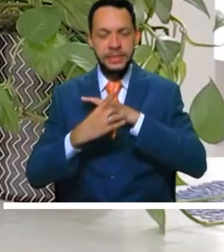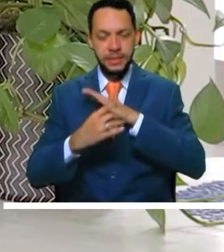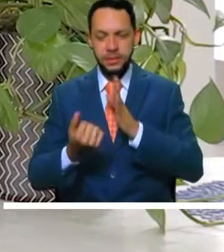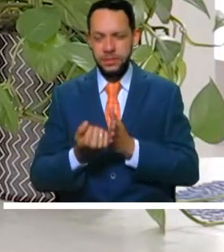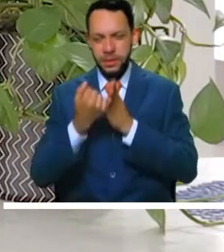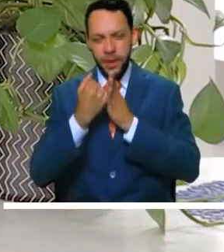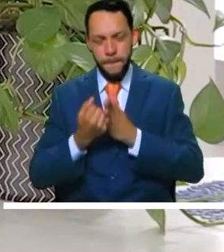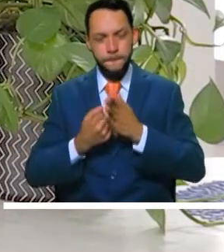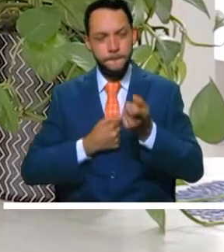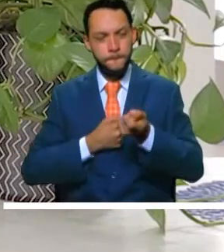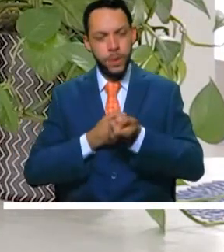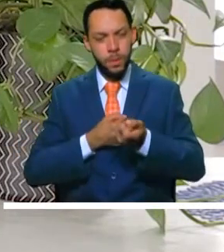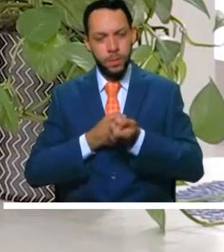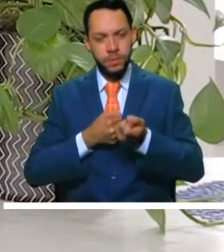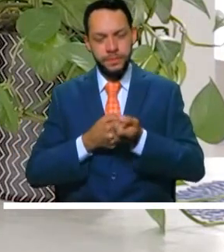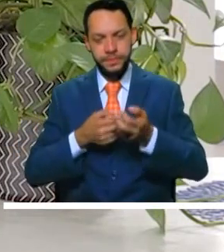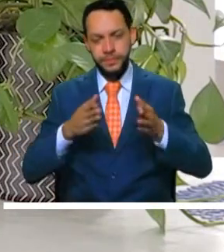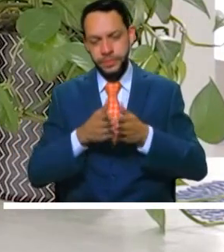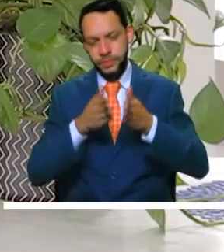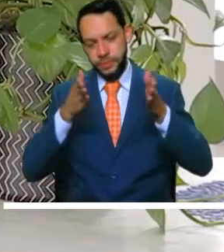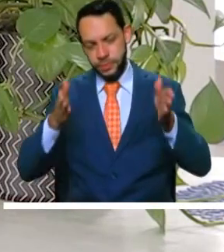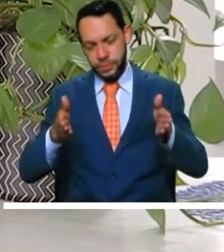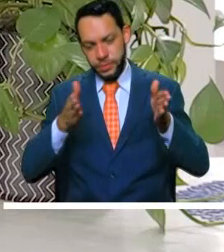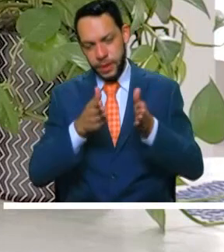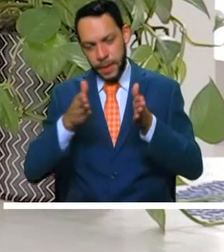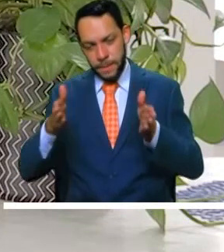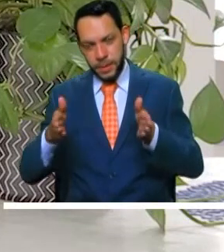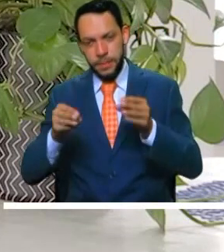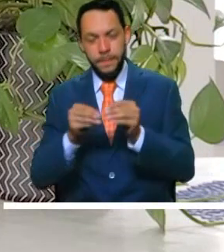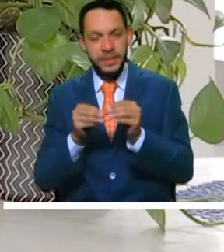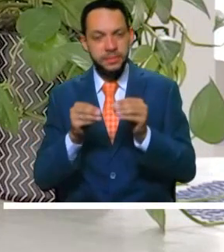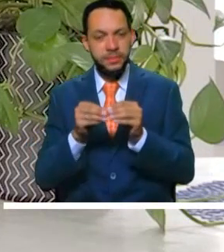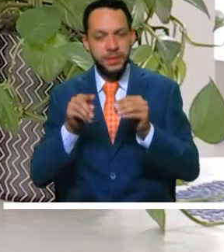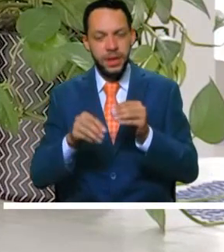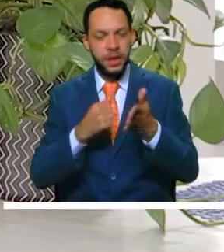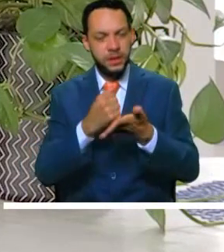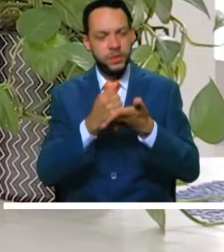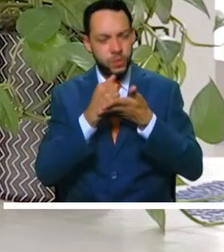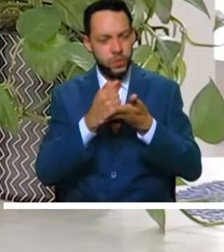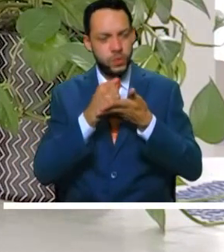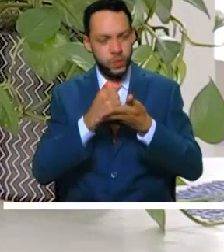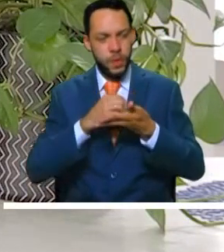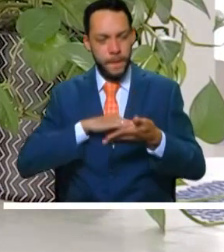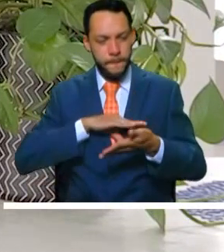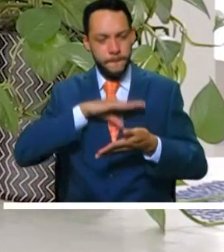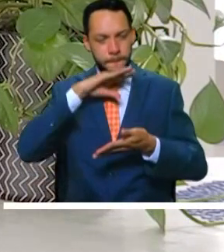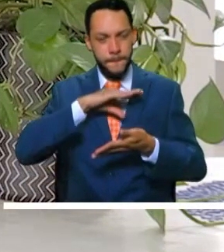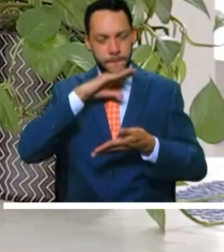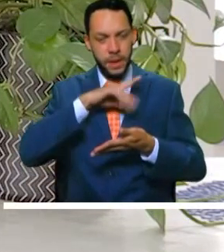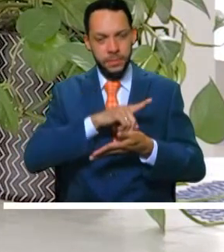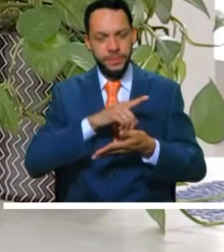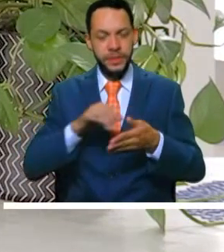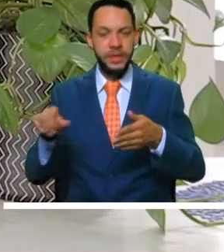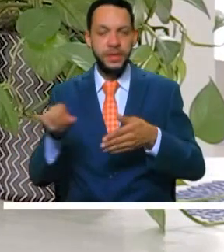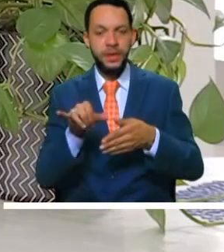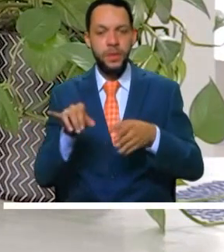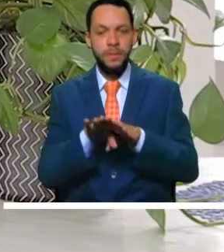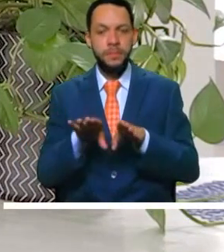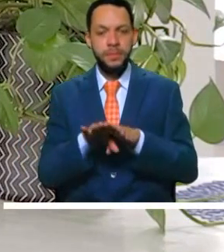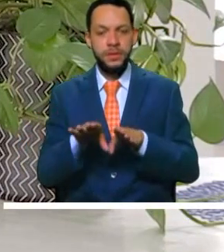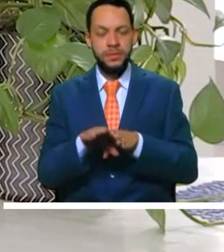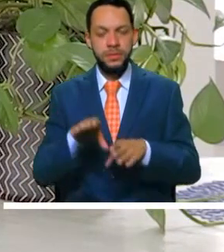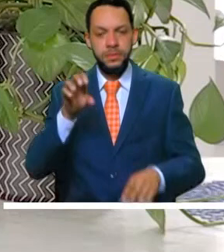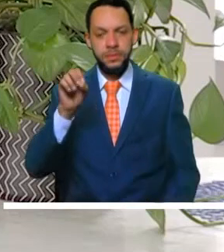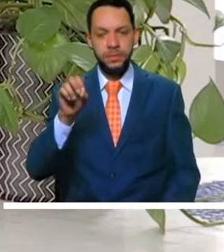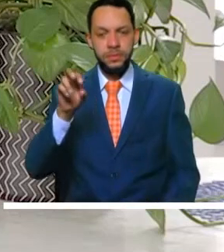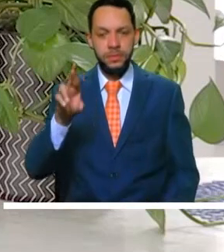su aporte principal es de cadena media, triglicéridos de cadena media. Pero en este caso nos ayuda también a parchar el intestino junto con el orégano. En